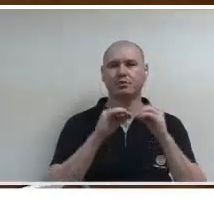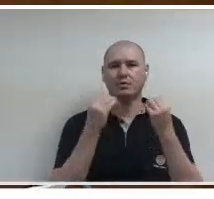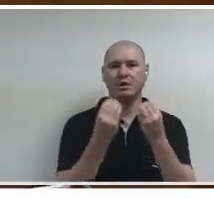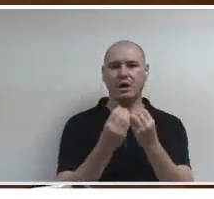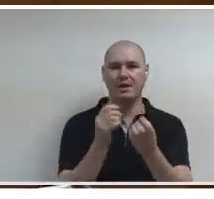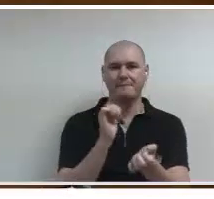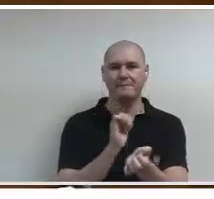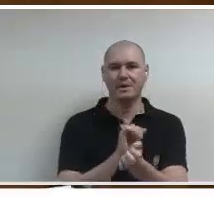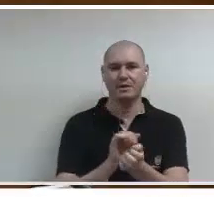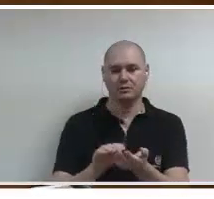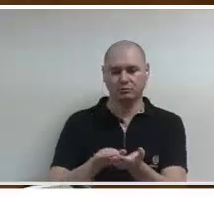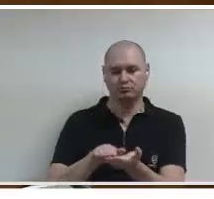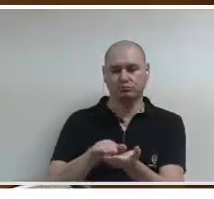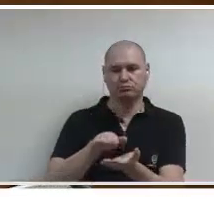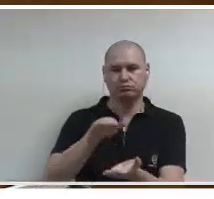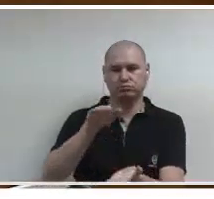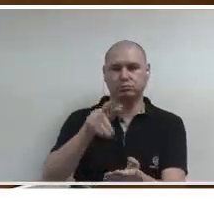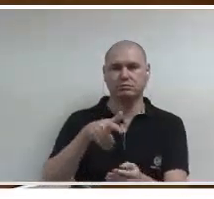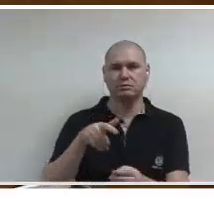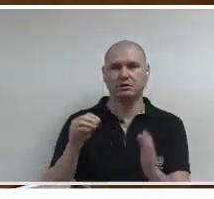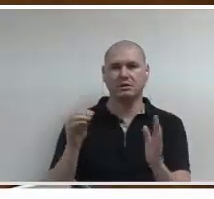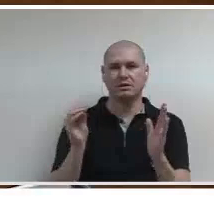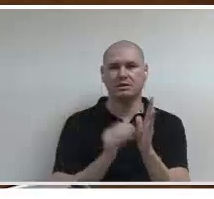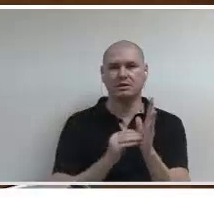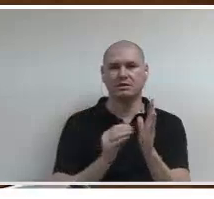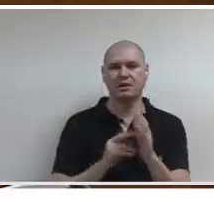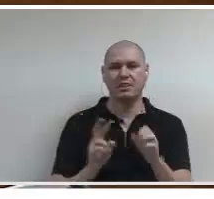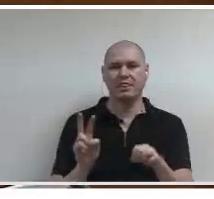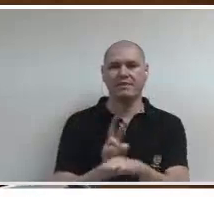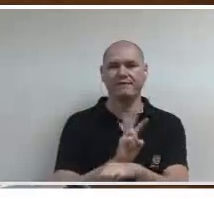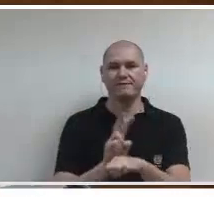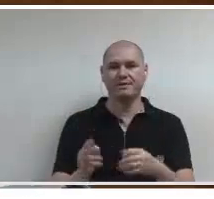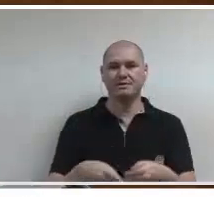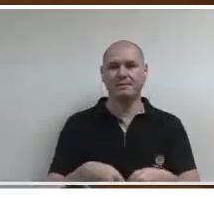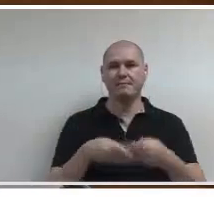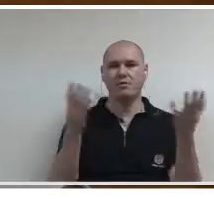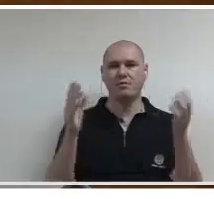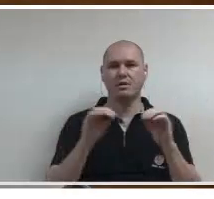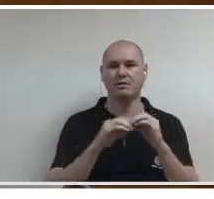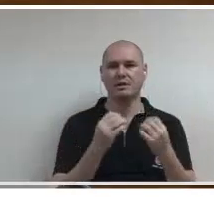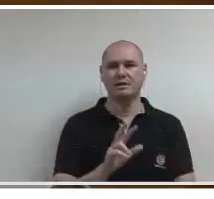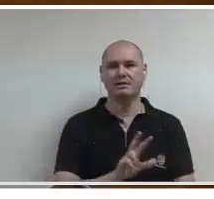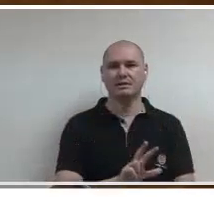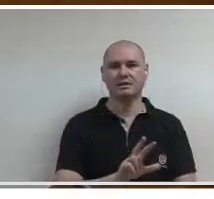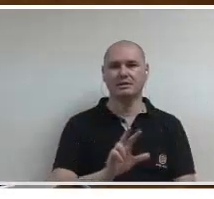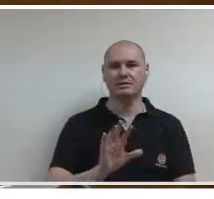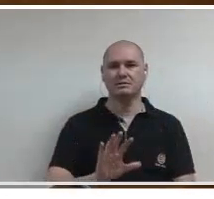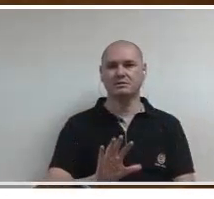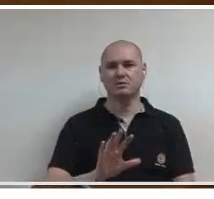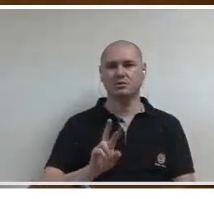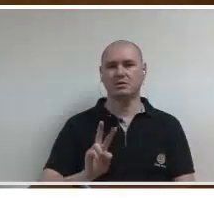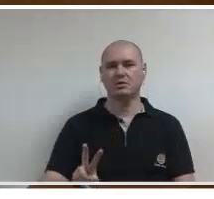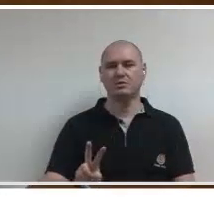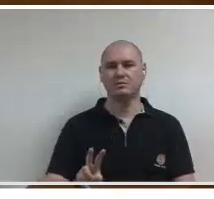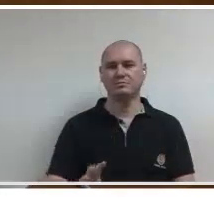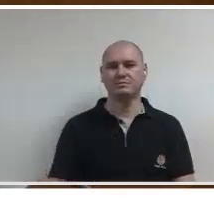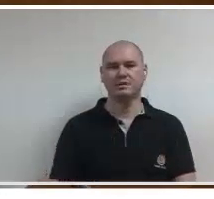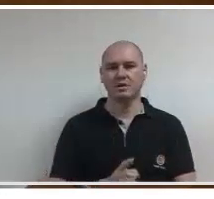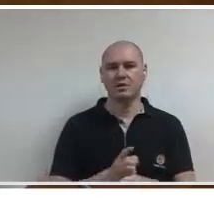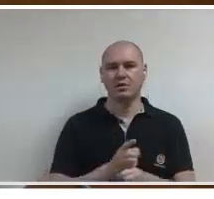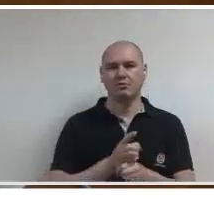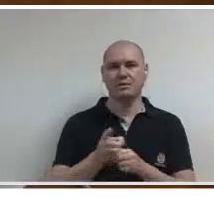Rejuaba. Ja, Upeba Pecausa, Peoína, Ministerio de Defensa Pública Yapoba Escue, 352,